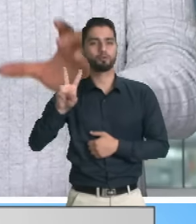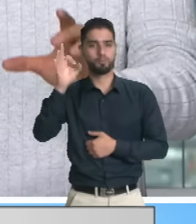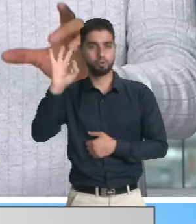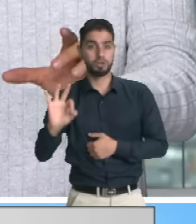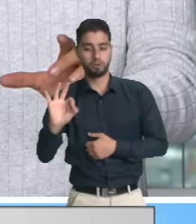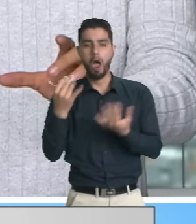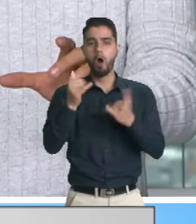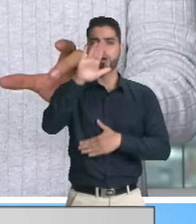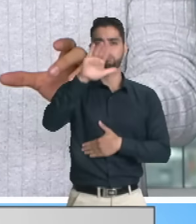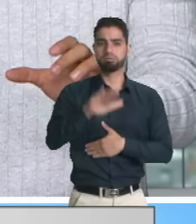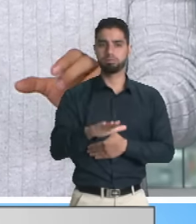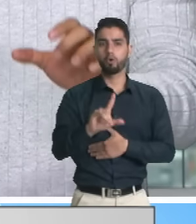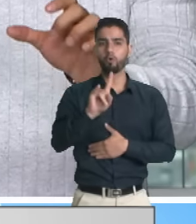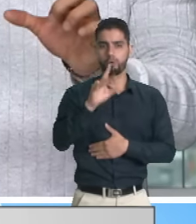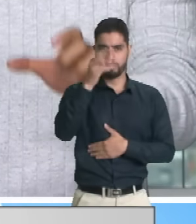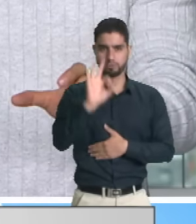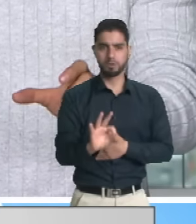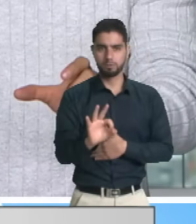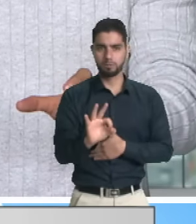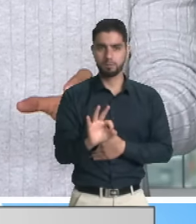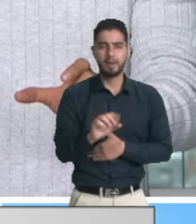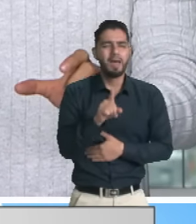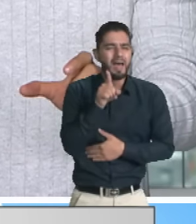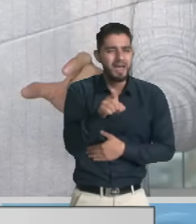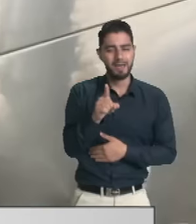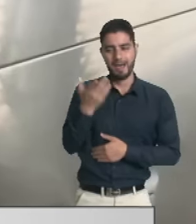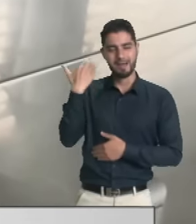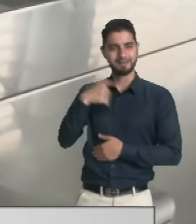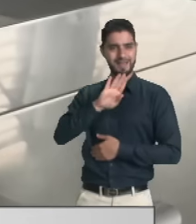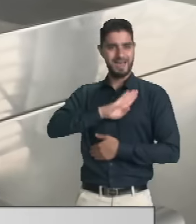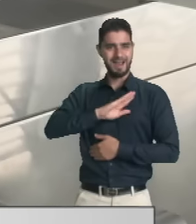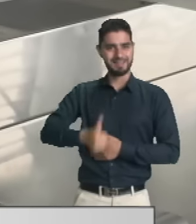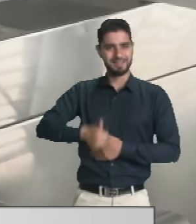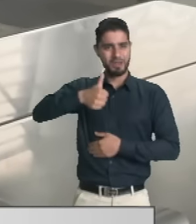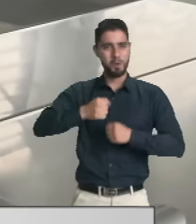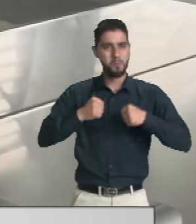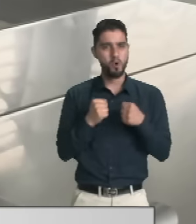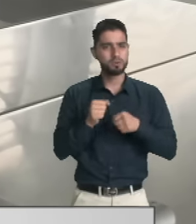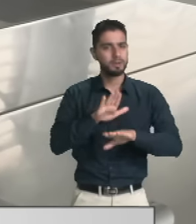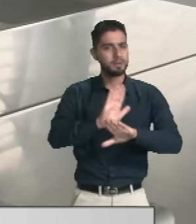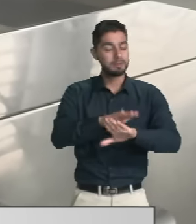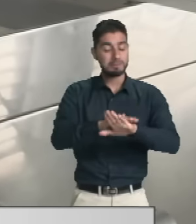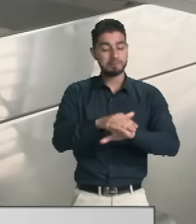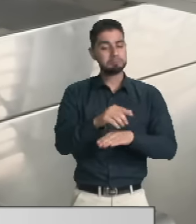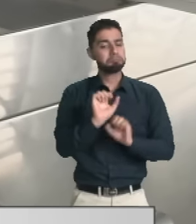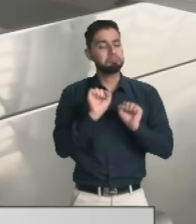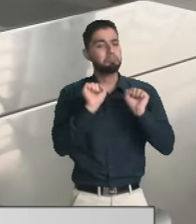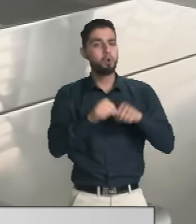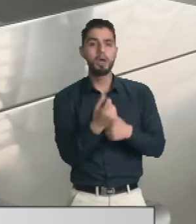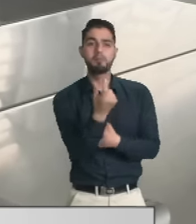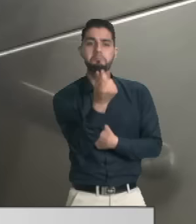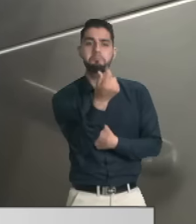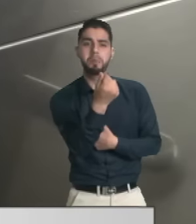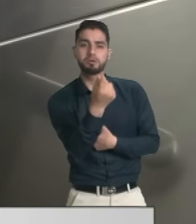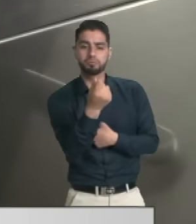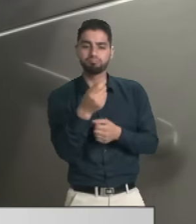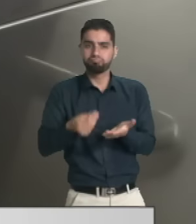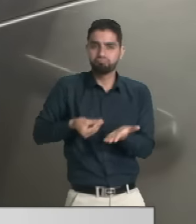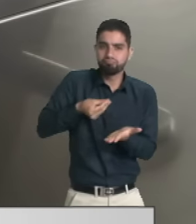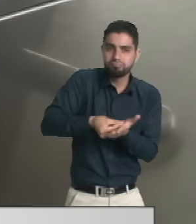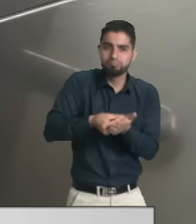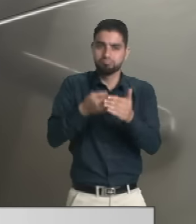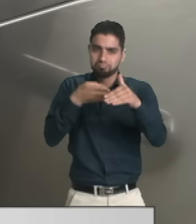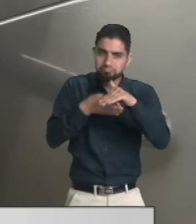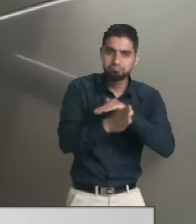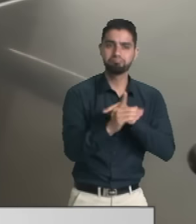15,32%. Y esta era una de las razones por las cuales el alcalde mayor de Bogotá había decidido congelar ese precio en la tarifa del